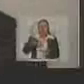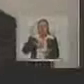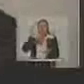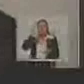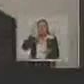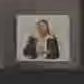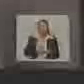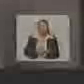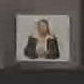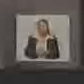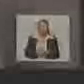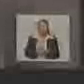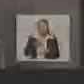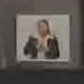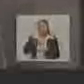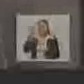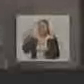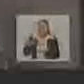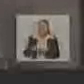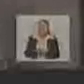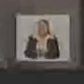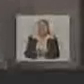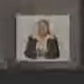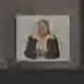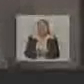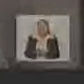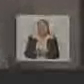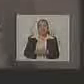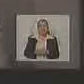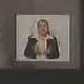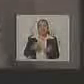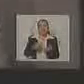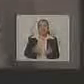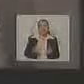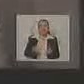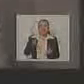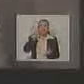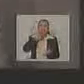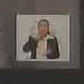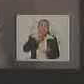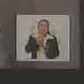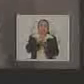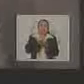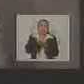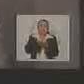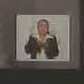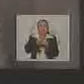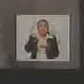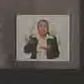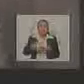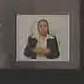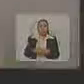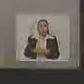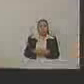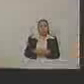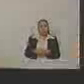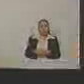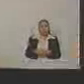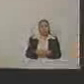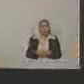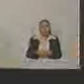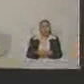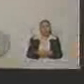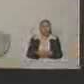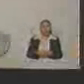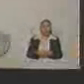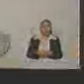noches. Gracias. Tiene ahora la palabra Yolanda Elena Tobar Ortega, candidata del partido Nueva Alianza. Adelante.